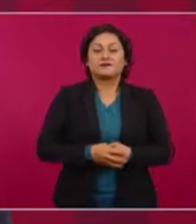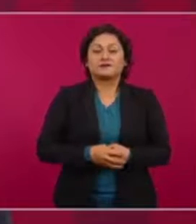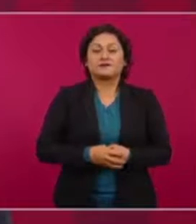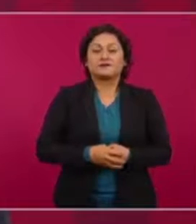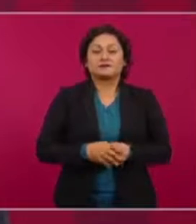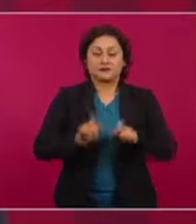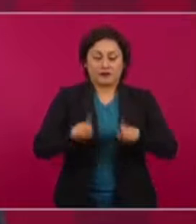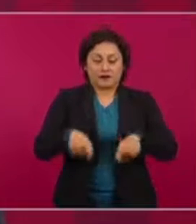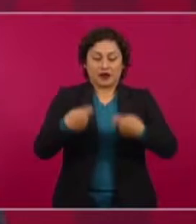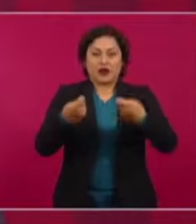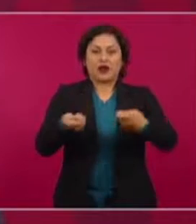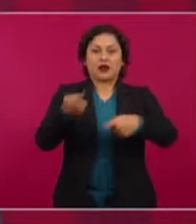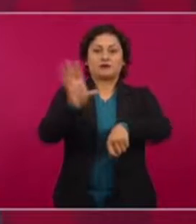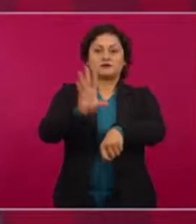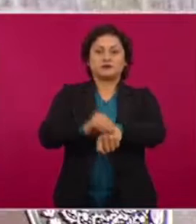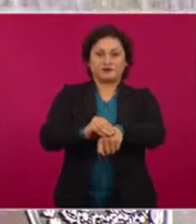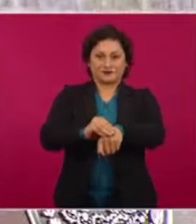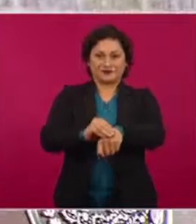que se venció